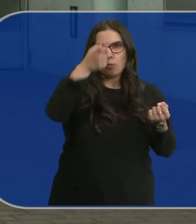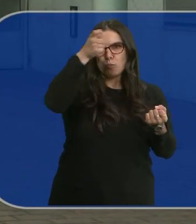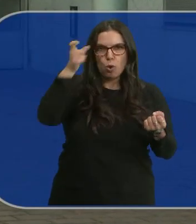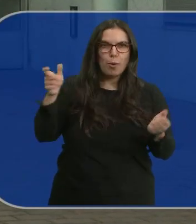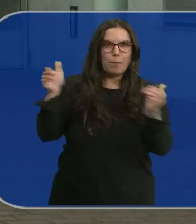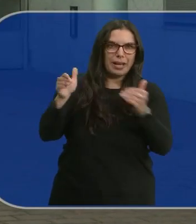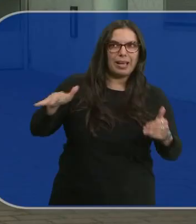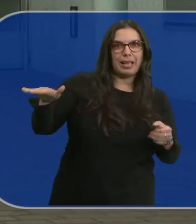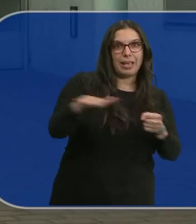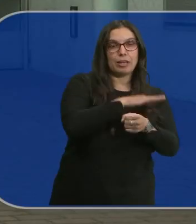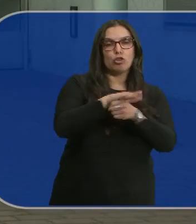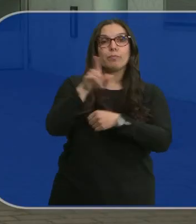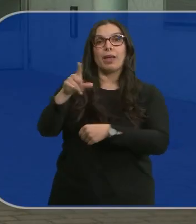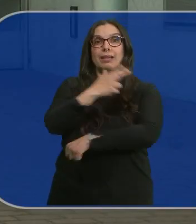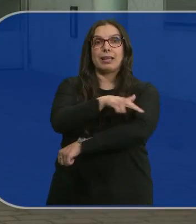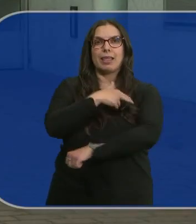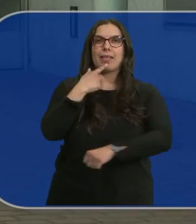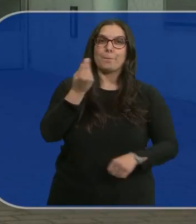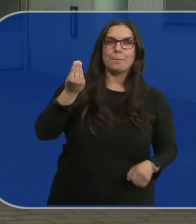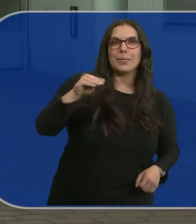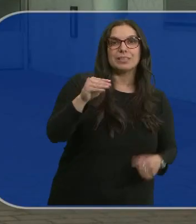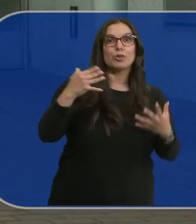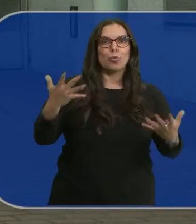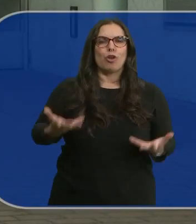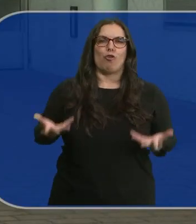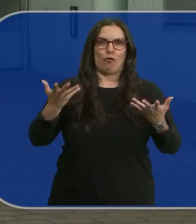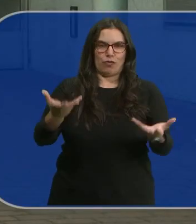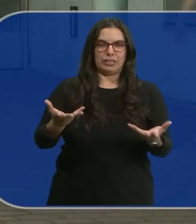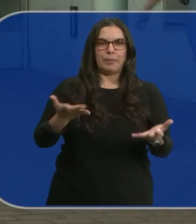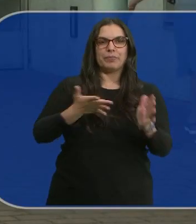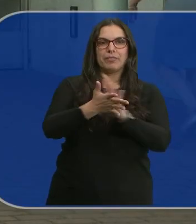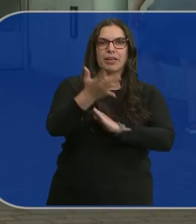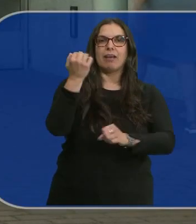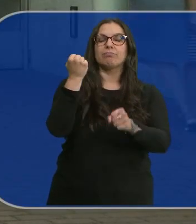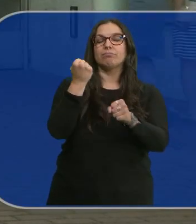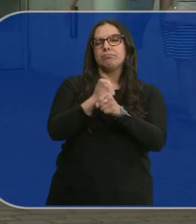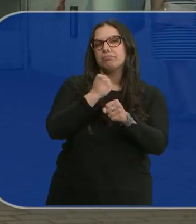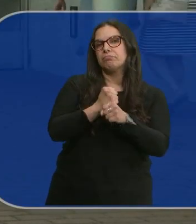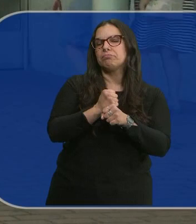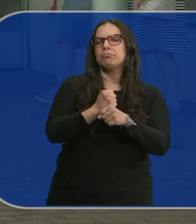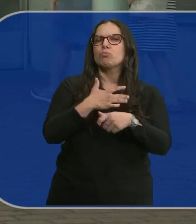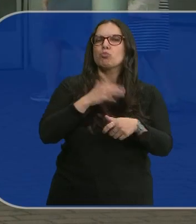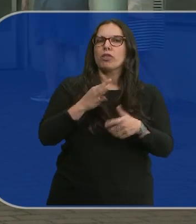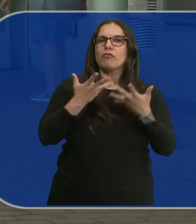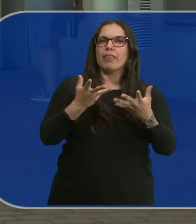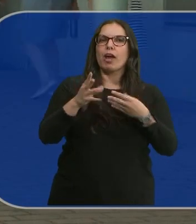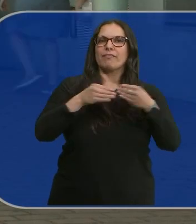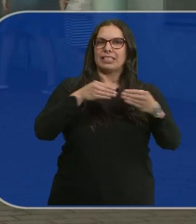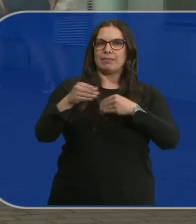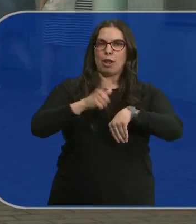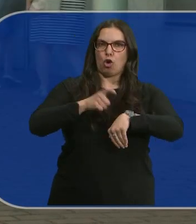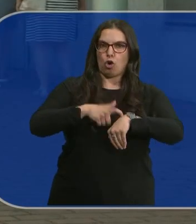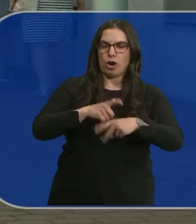difícil cobertura, SACIL da una vuelta de tuerca a su oferta. Trabaja en la posibilidad de ofrecerles flexibilidad